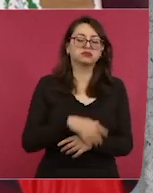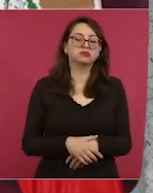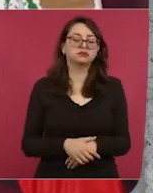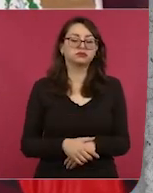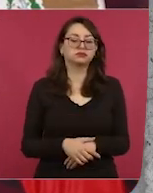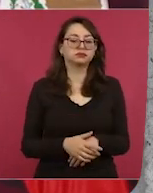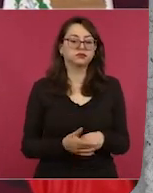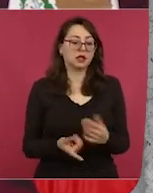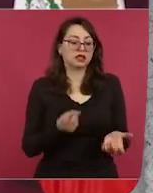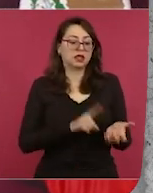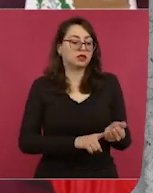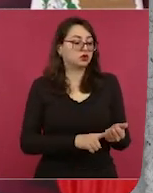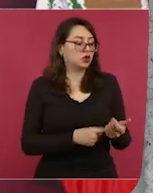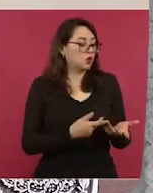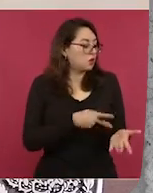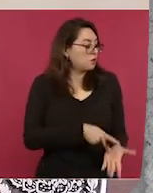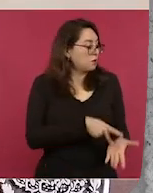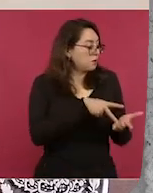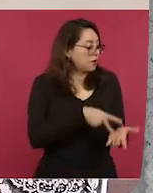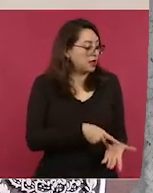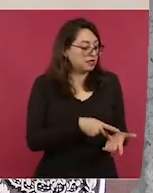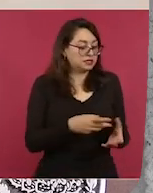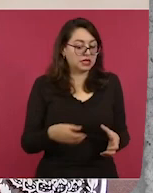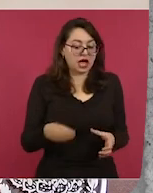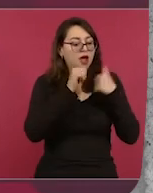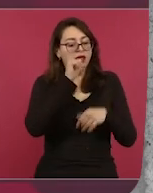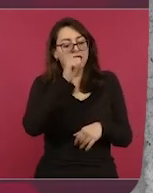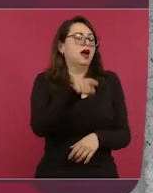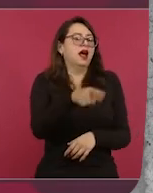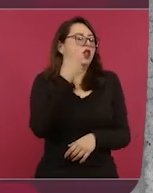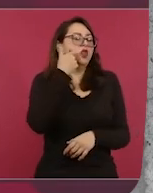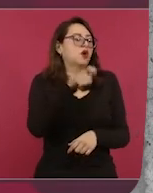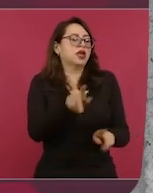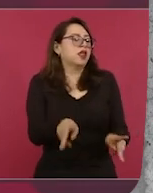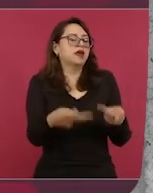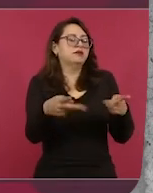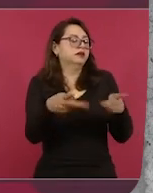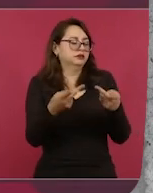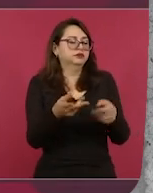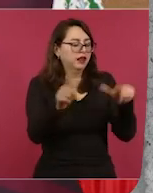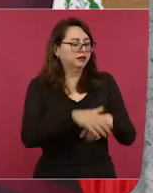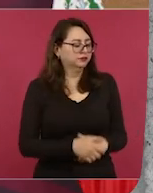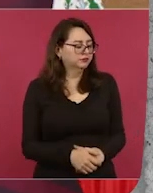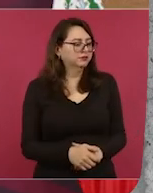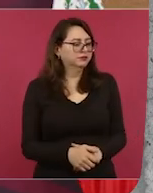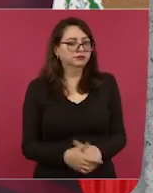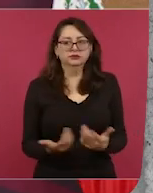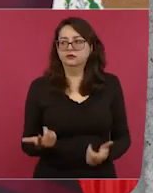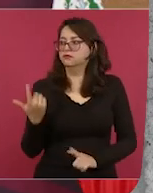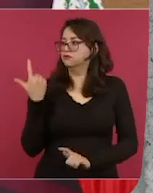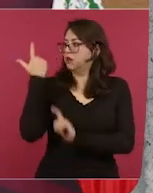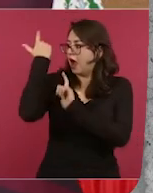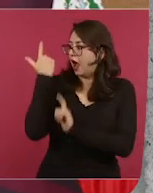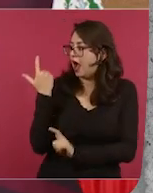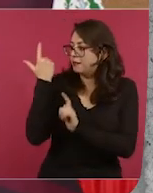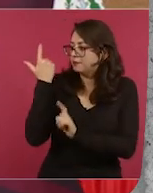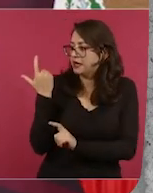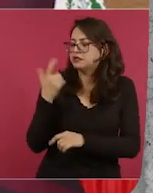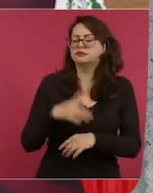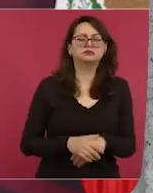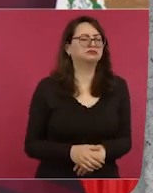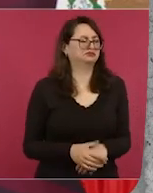había una balanza para este pesar y venderla o que las armas no pasaban de